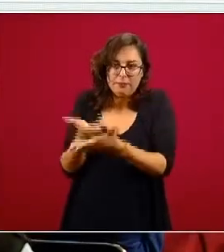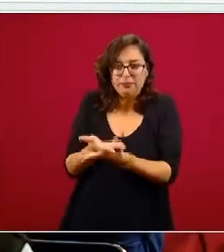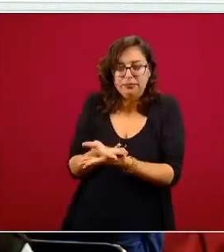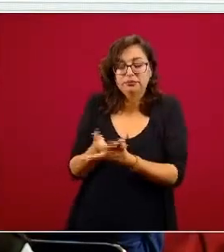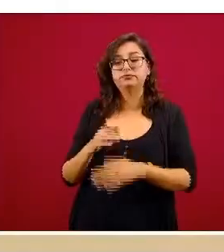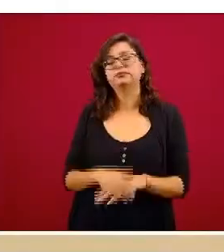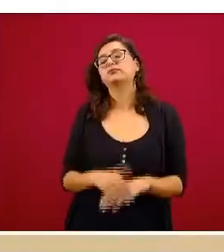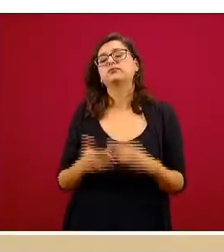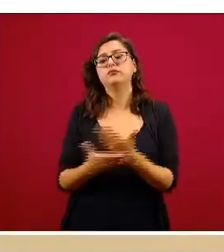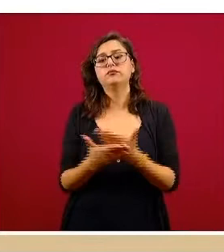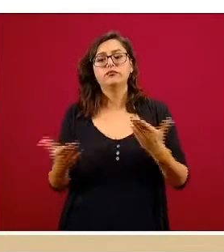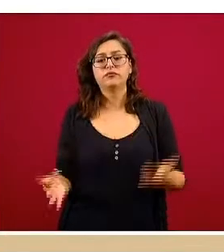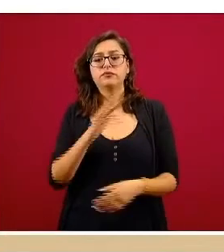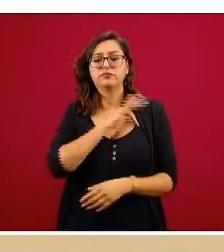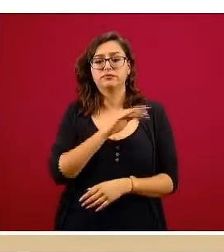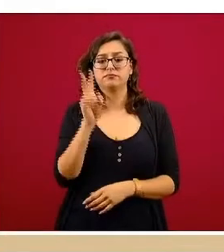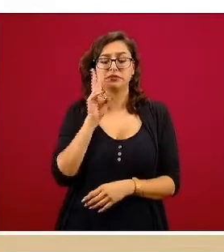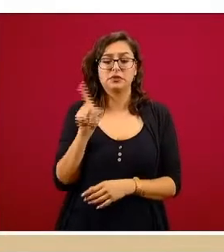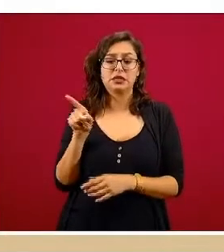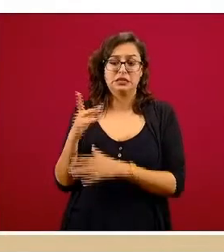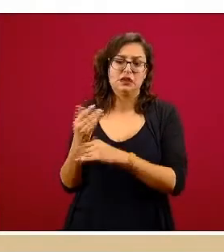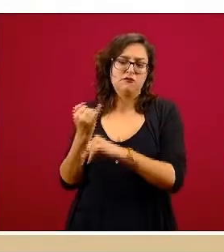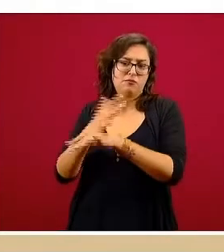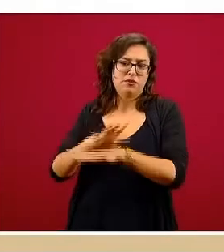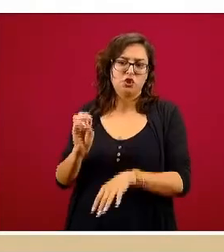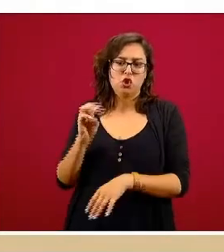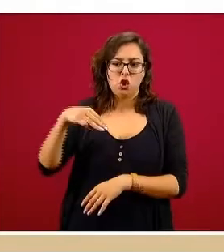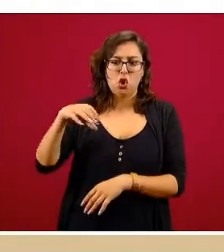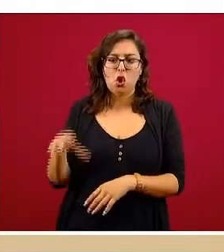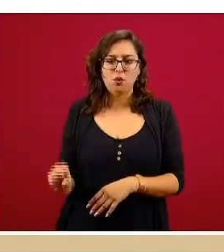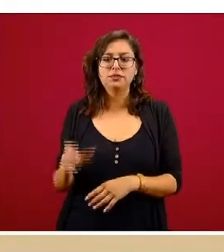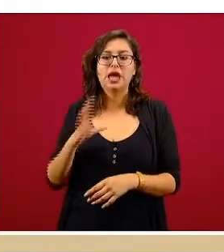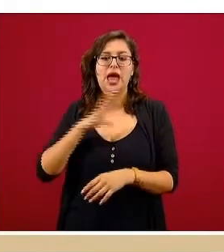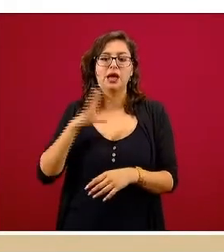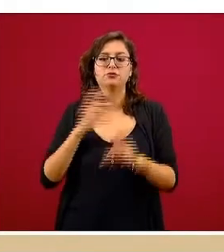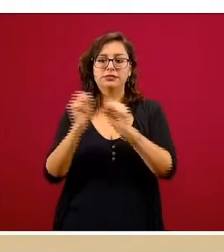vemos el Sistema Global de Vigilancia y Respuesta, que es el nombre actual,